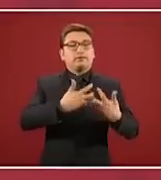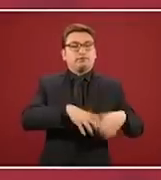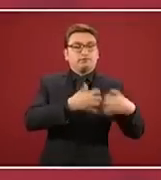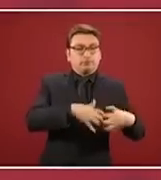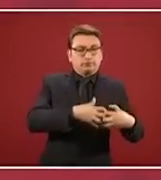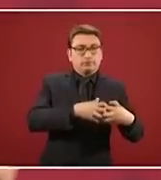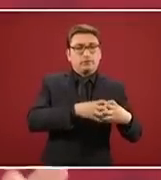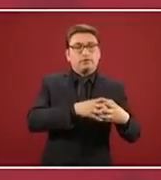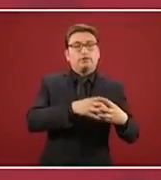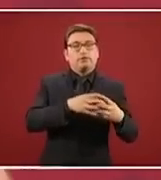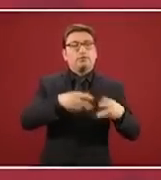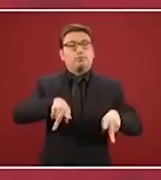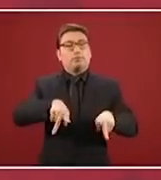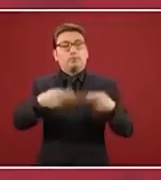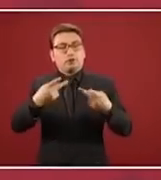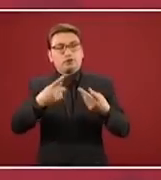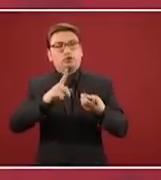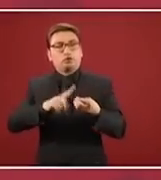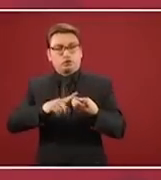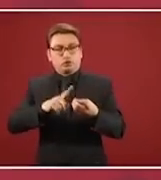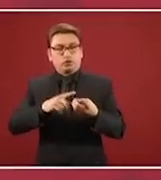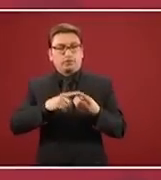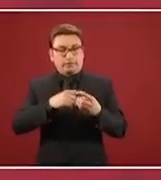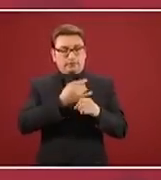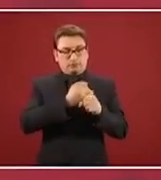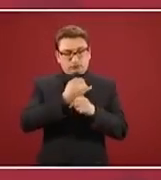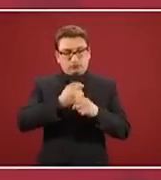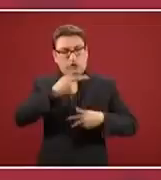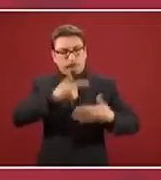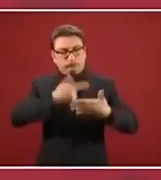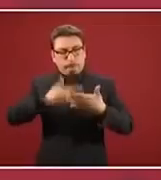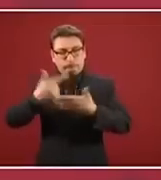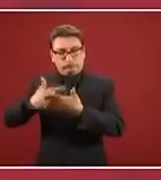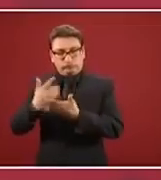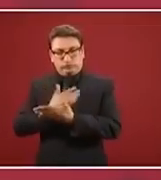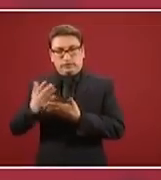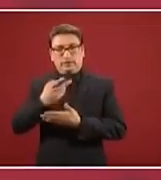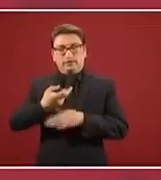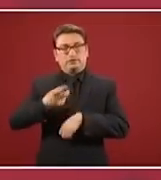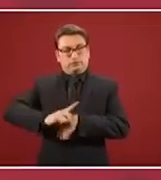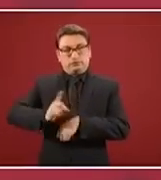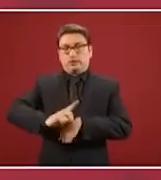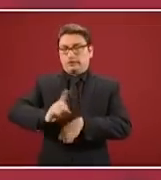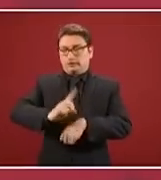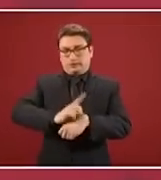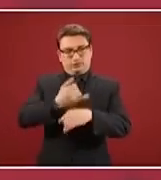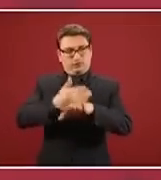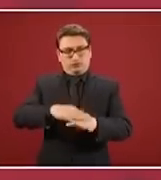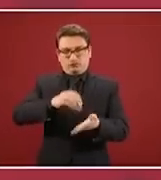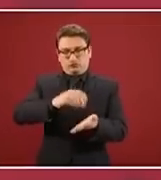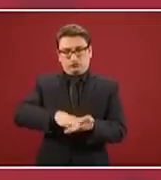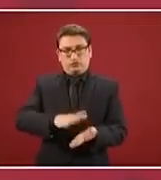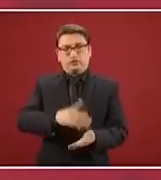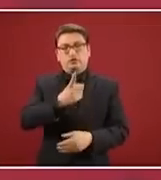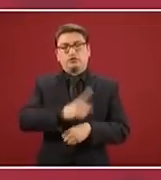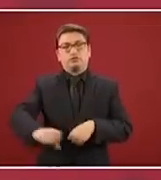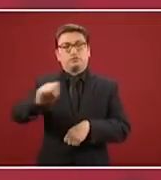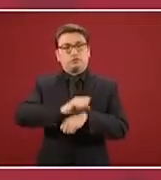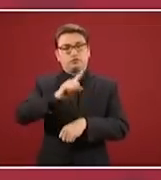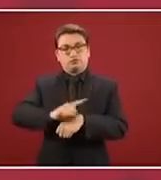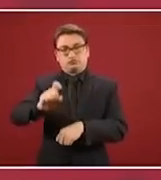vendió hasta donde podemos saberlo y eso se lleva todos los días y se hace un corte semanal el